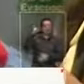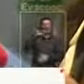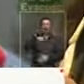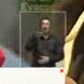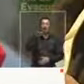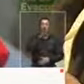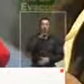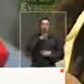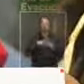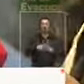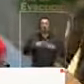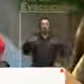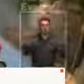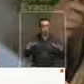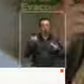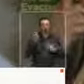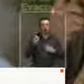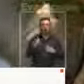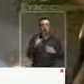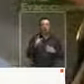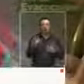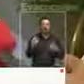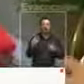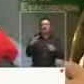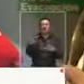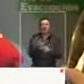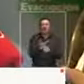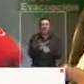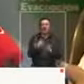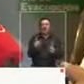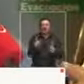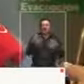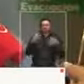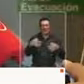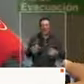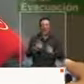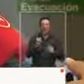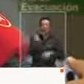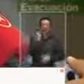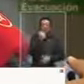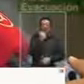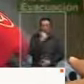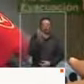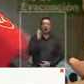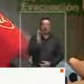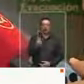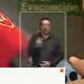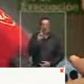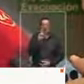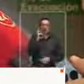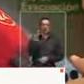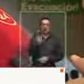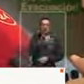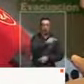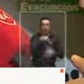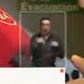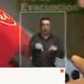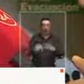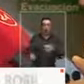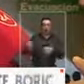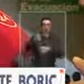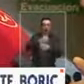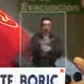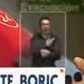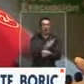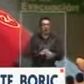manera desmedida, inútil e inoportuna. Ese error quizá lo cometieron en gran parte fuerzas que hoy día están en el